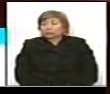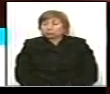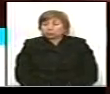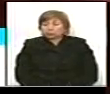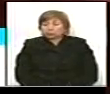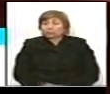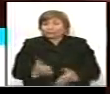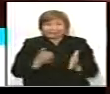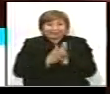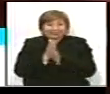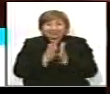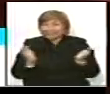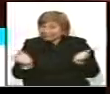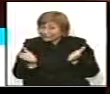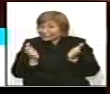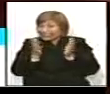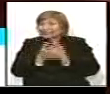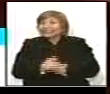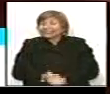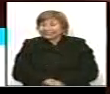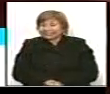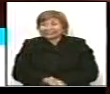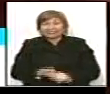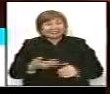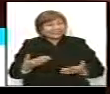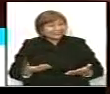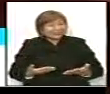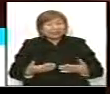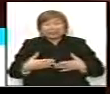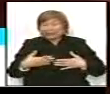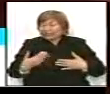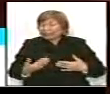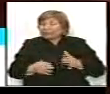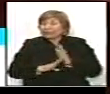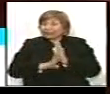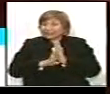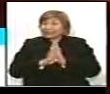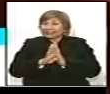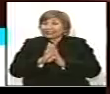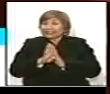Relaciones donde nos animan. Relaciones donde podemos crecer.